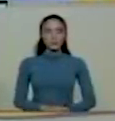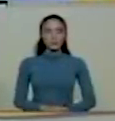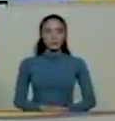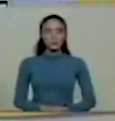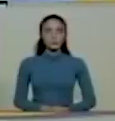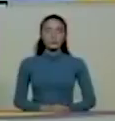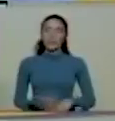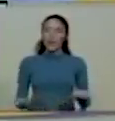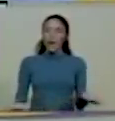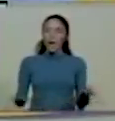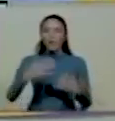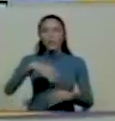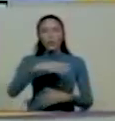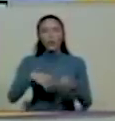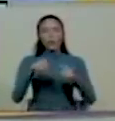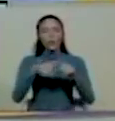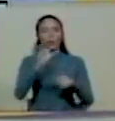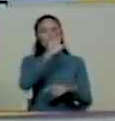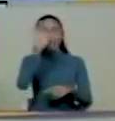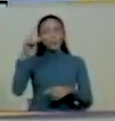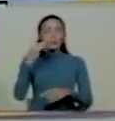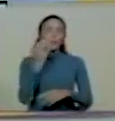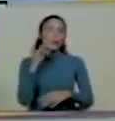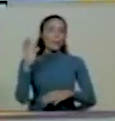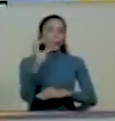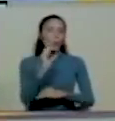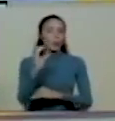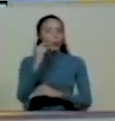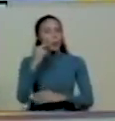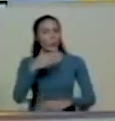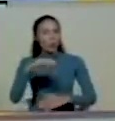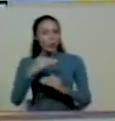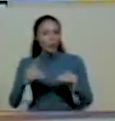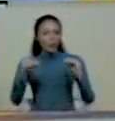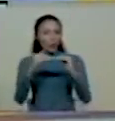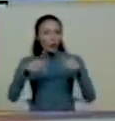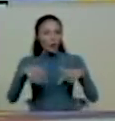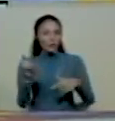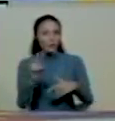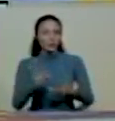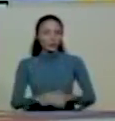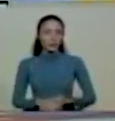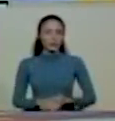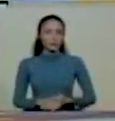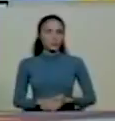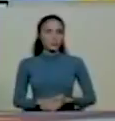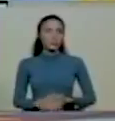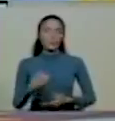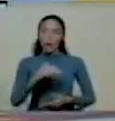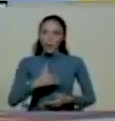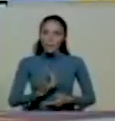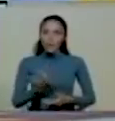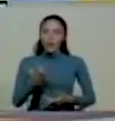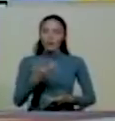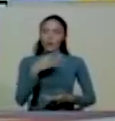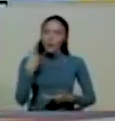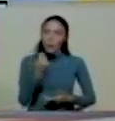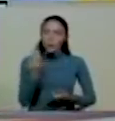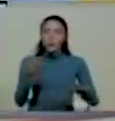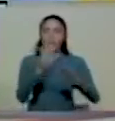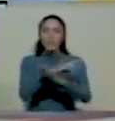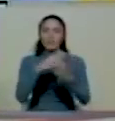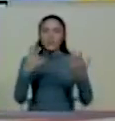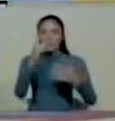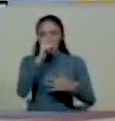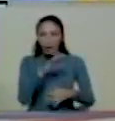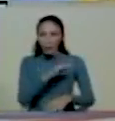¿En qué país del mundo, por ejemplo en Colombia, puede un muchacho de 17 años aspirar a estudiar